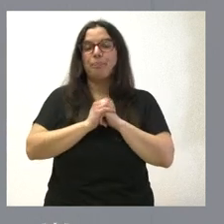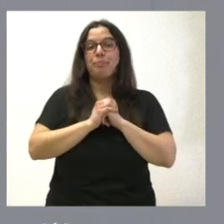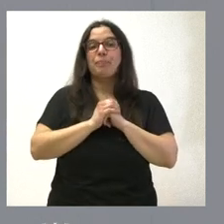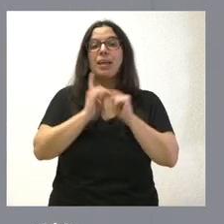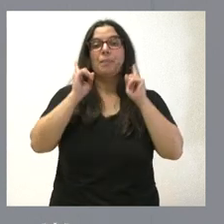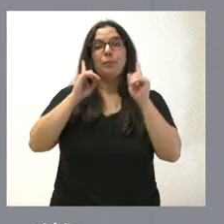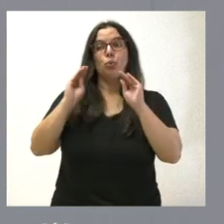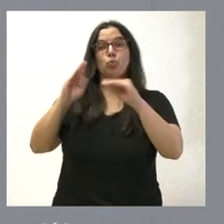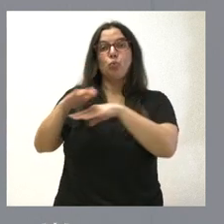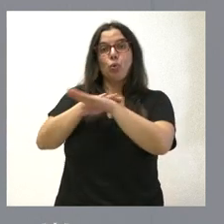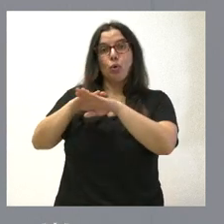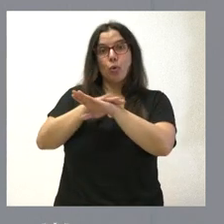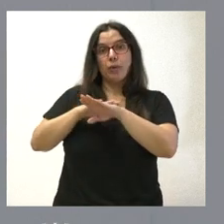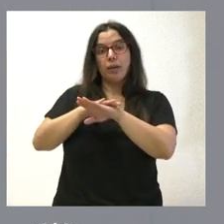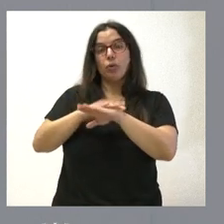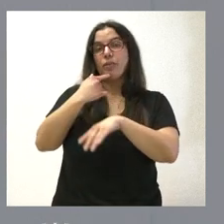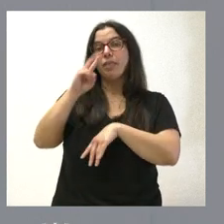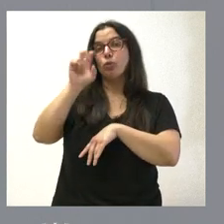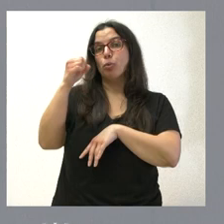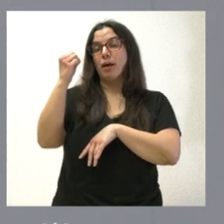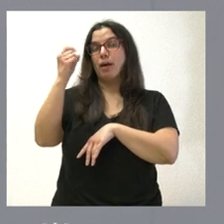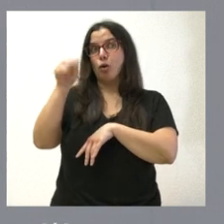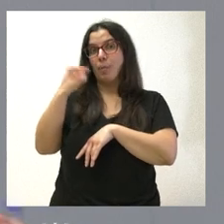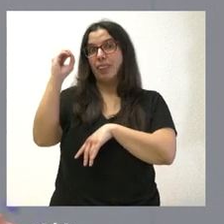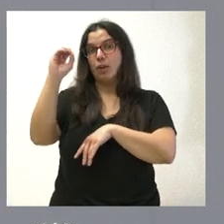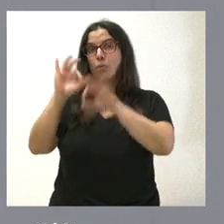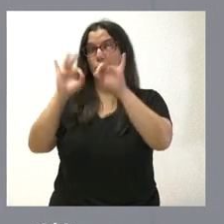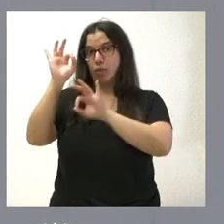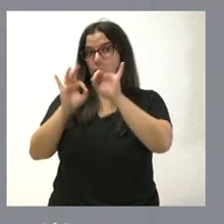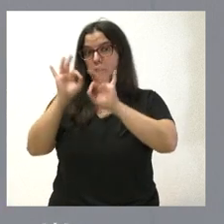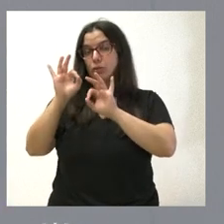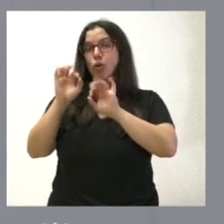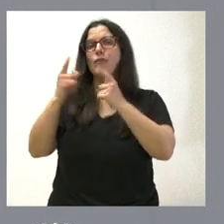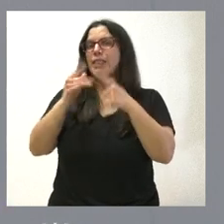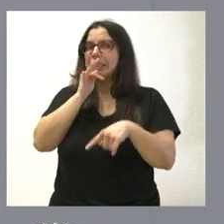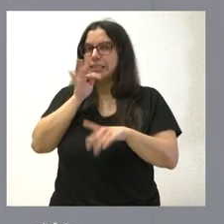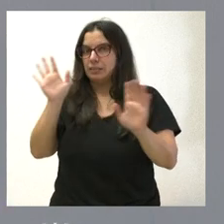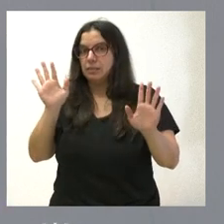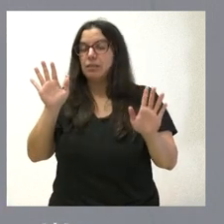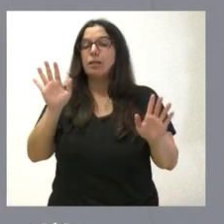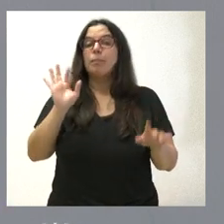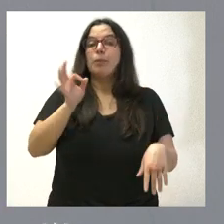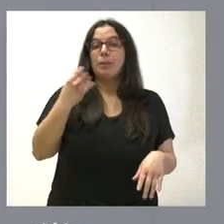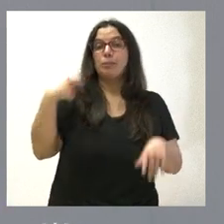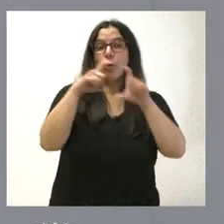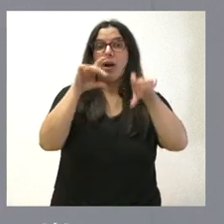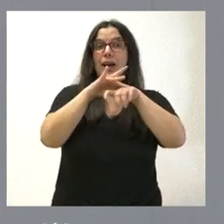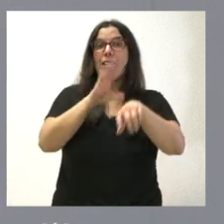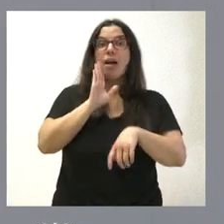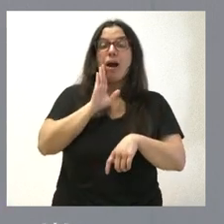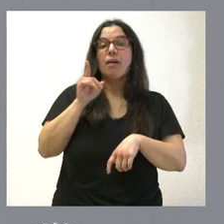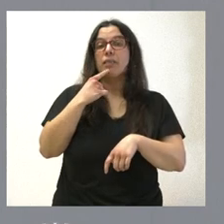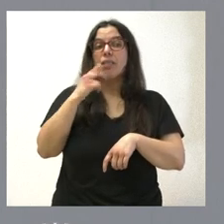hizo el Gobierno fue de este 2,0 por no sabemos Cuál será definitivamente lo que sí que es cierto es que el aire le ha parecido la previsión que